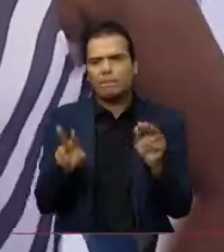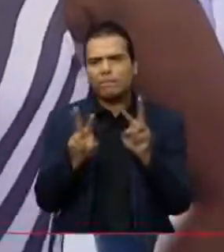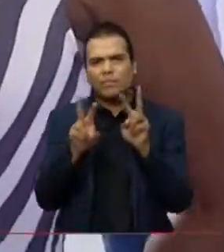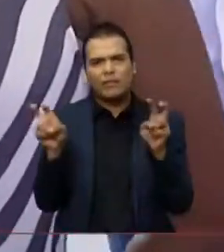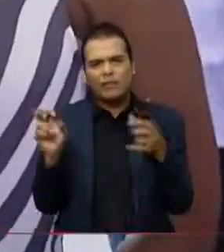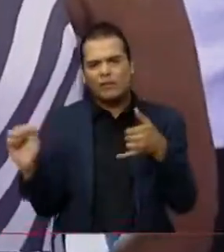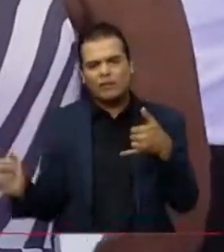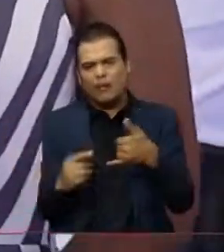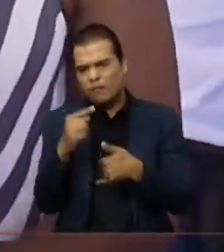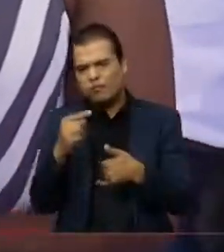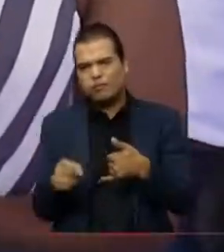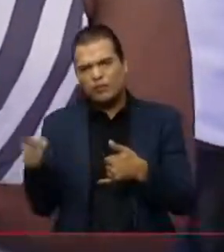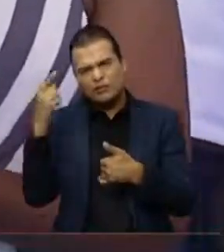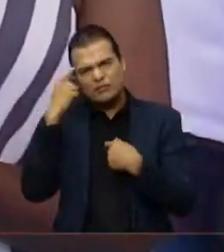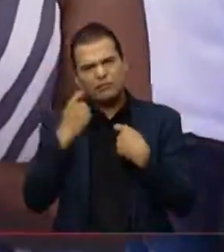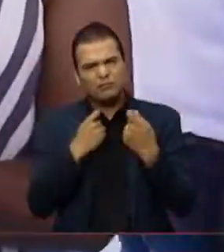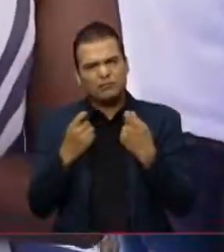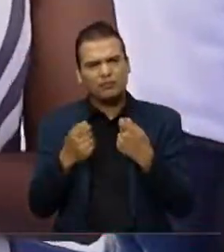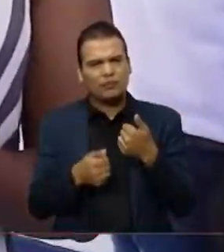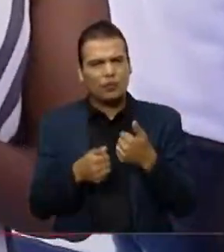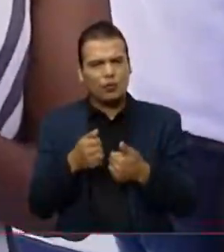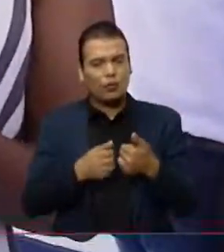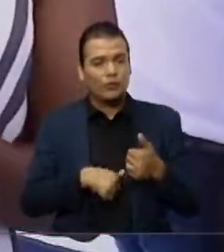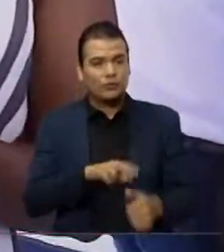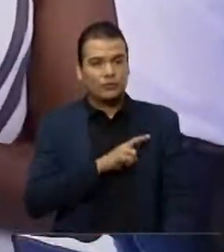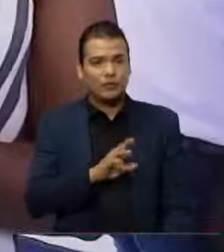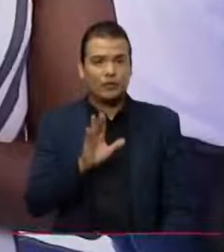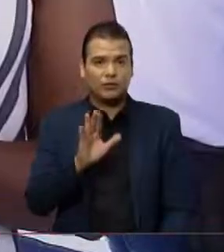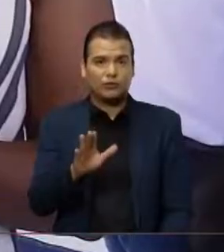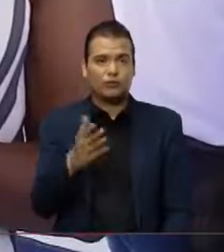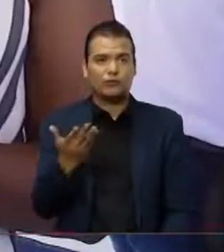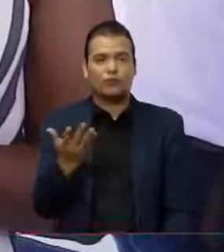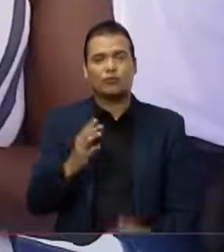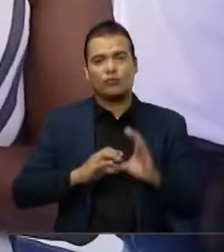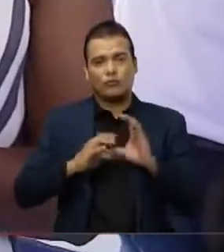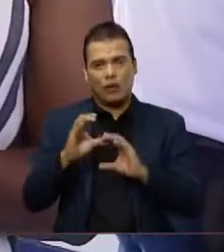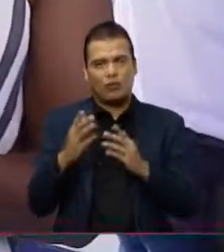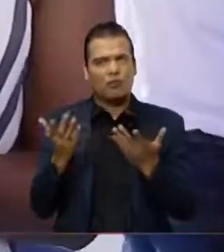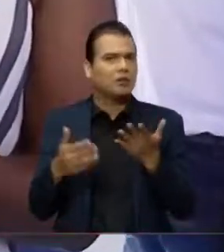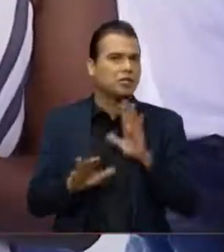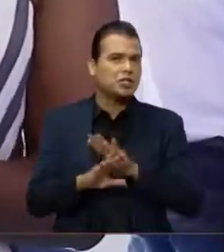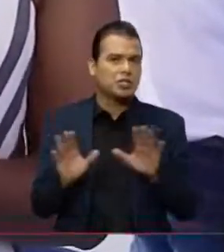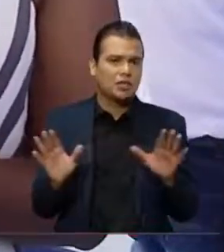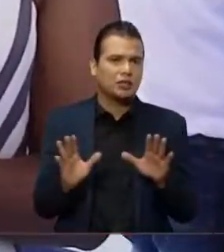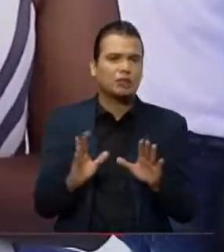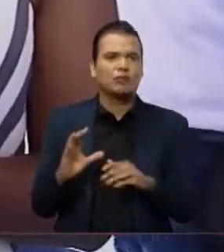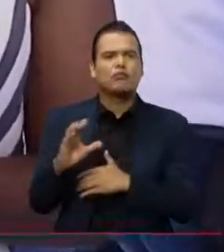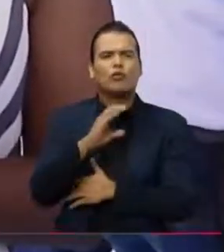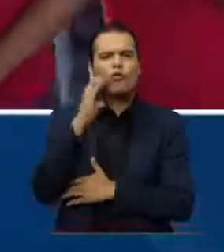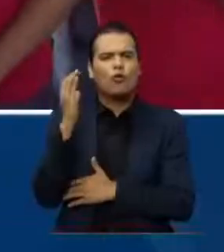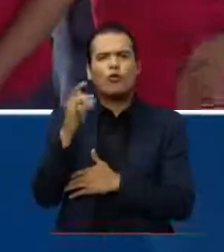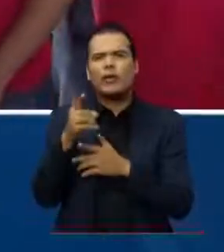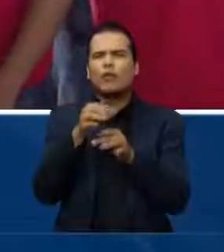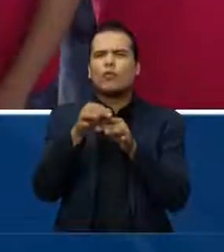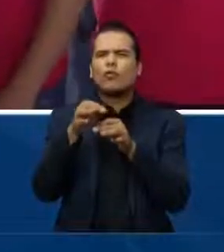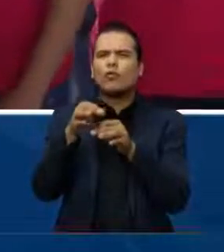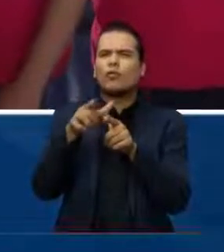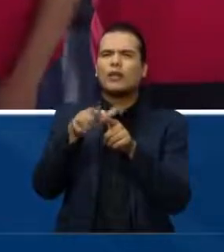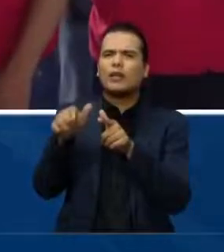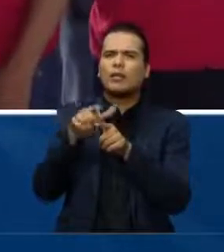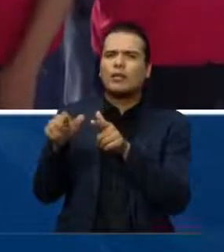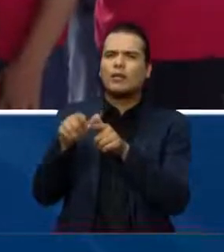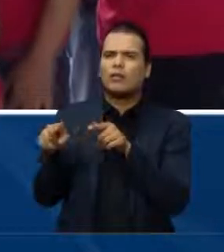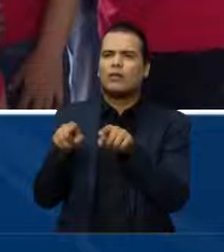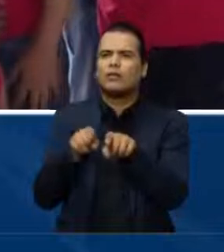la región del Pacífico? Bueno, no solamente el Valle del Cauca y Cauca, sino toda esa Colombia profunda, que es lo que quiere